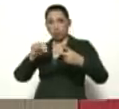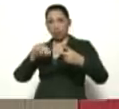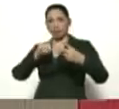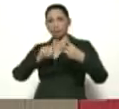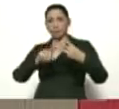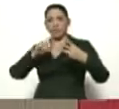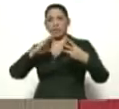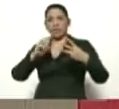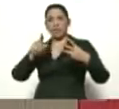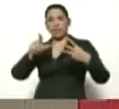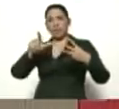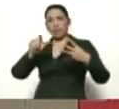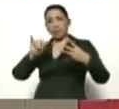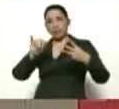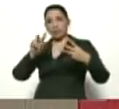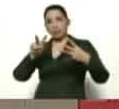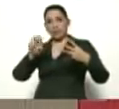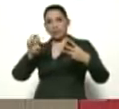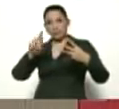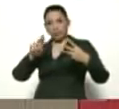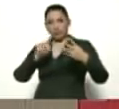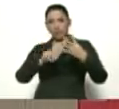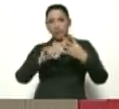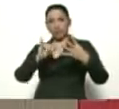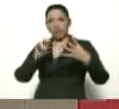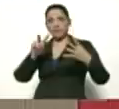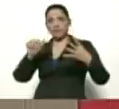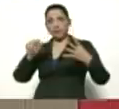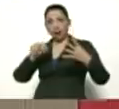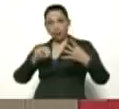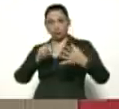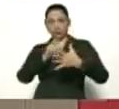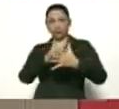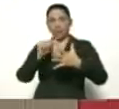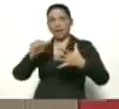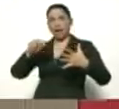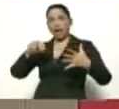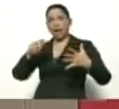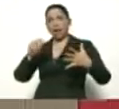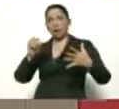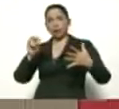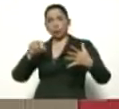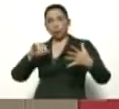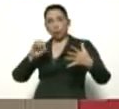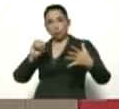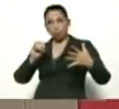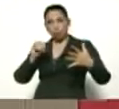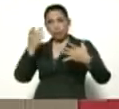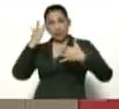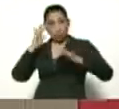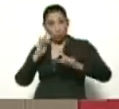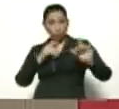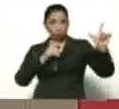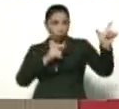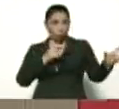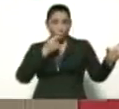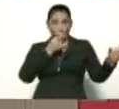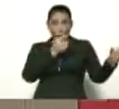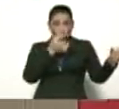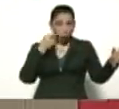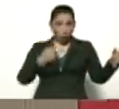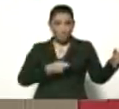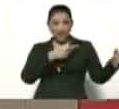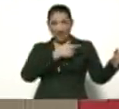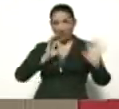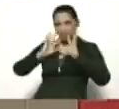y antonio se queda según el testimonio de este señor se que en efecto no solamente sabía